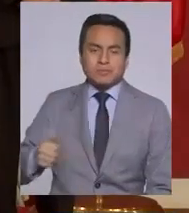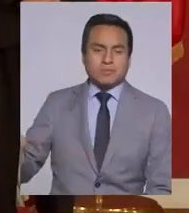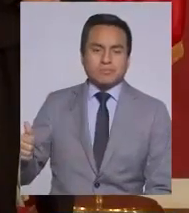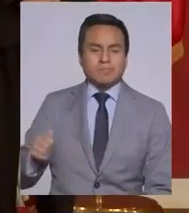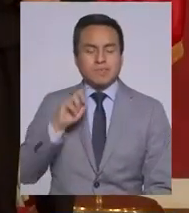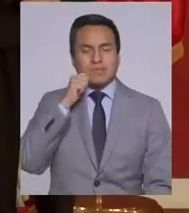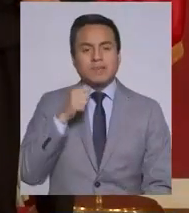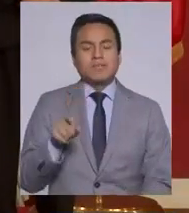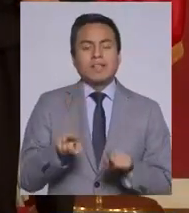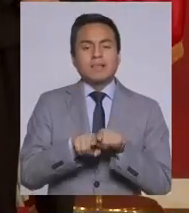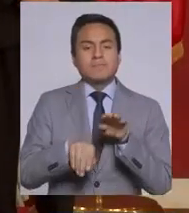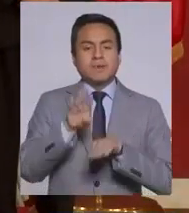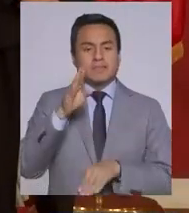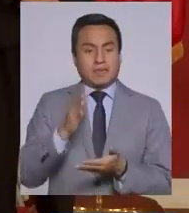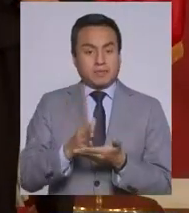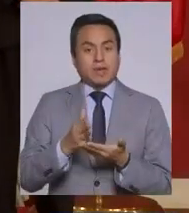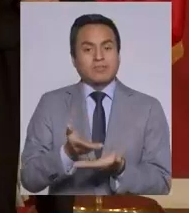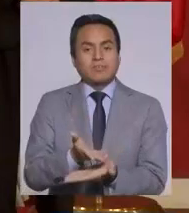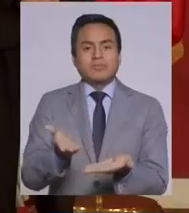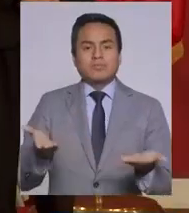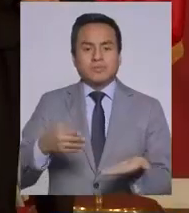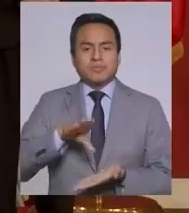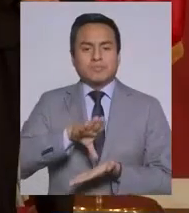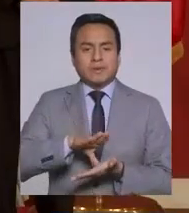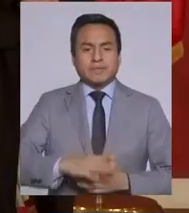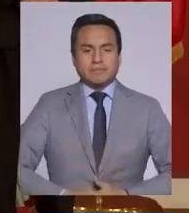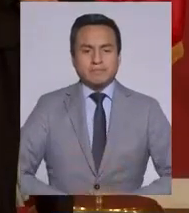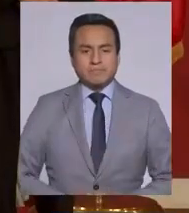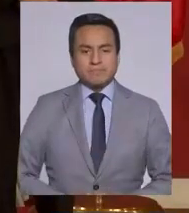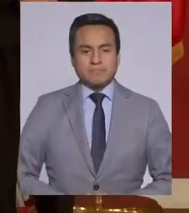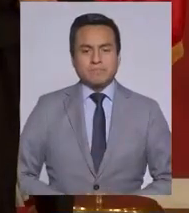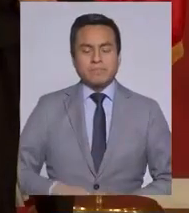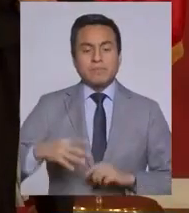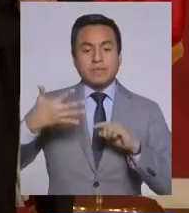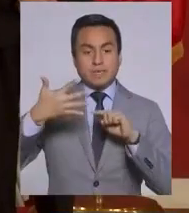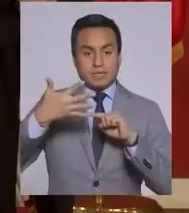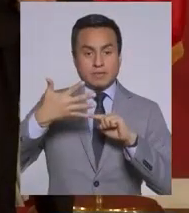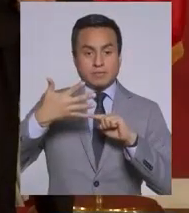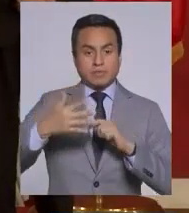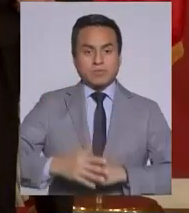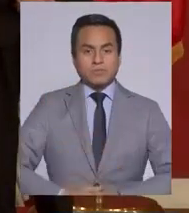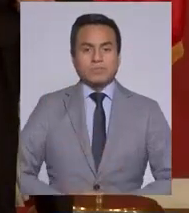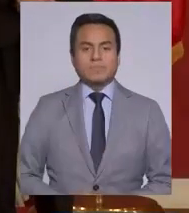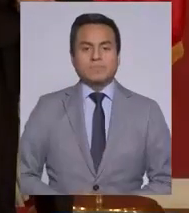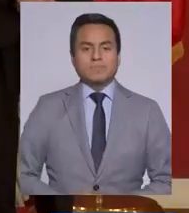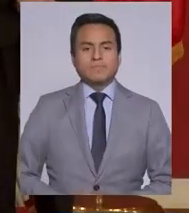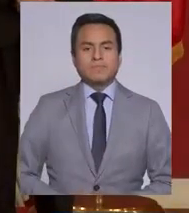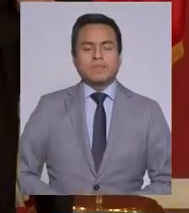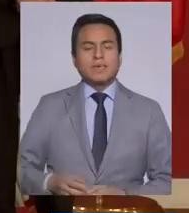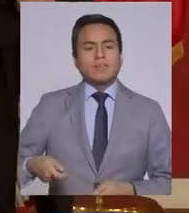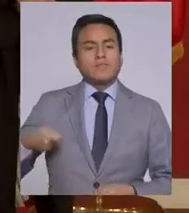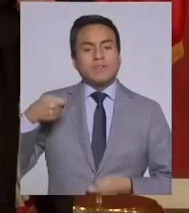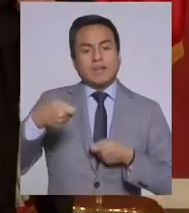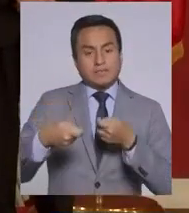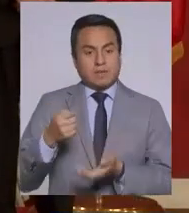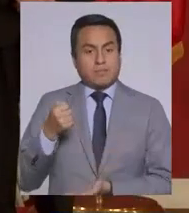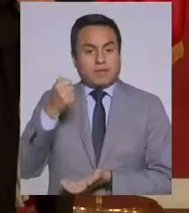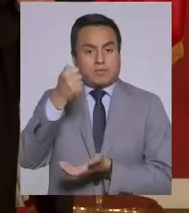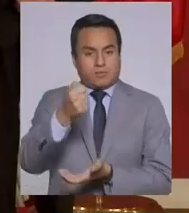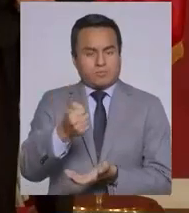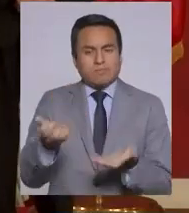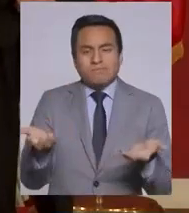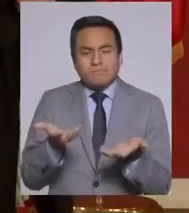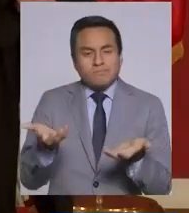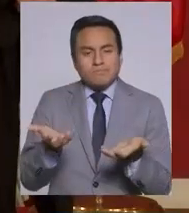así el ámbito de la educación en nuestro país. Y quinto, el financiamiento que hemos establecido